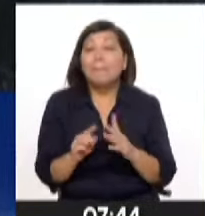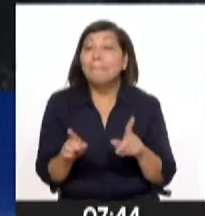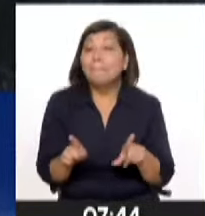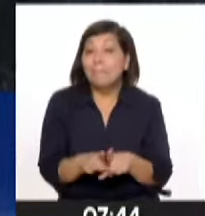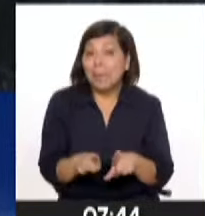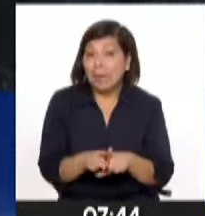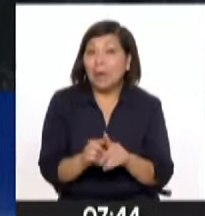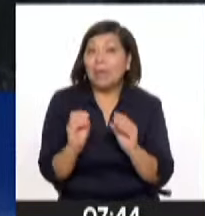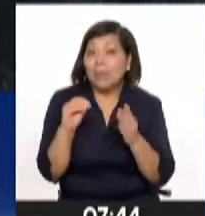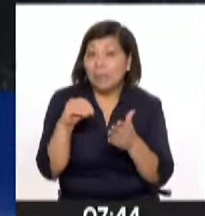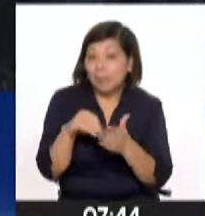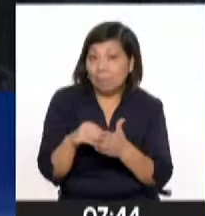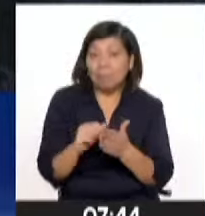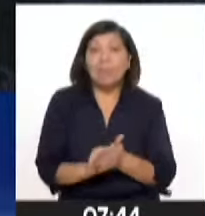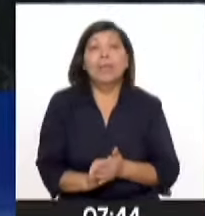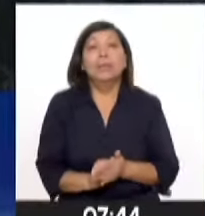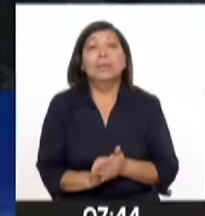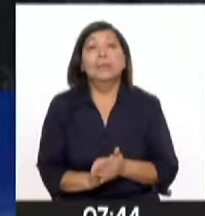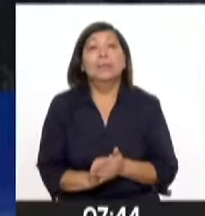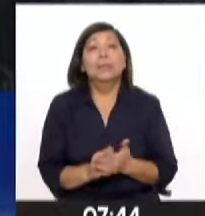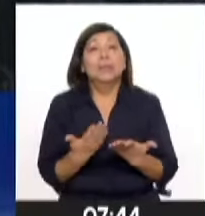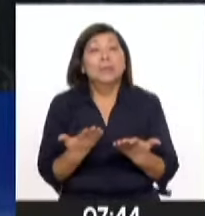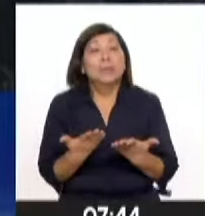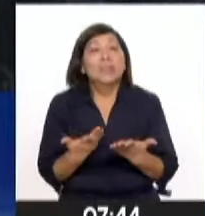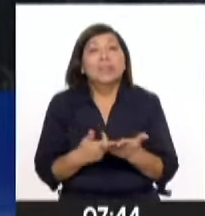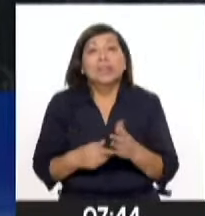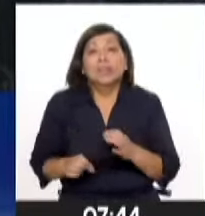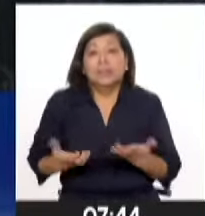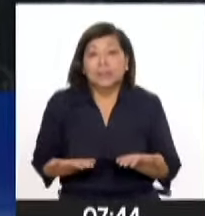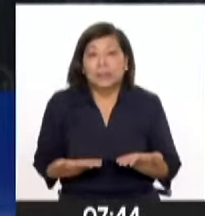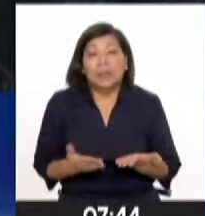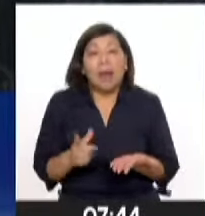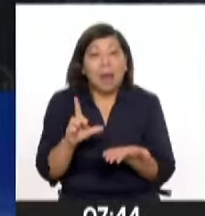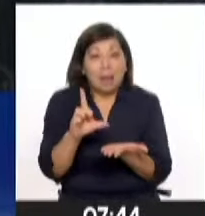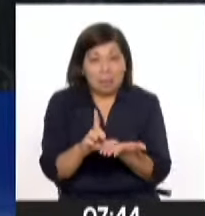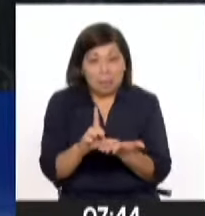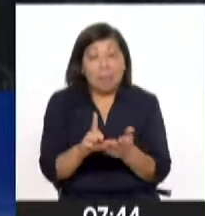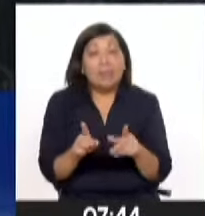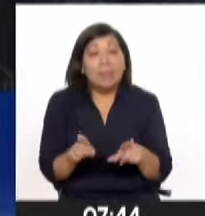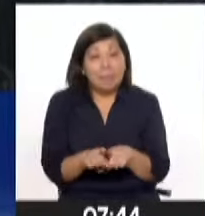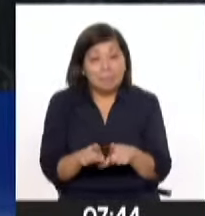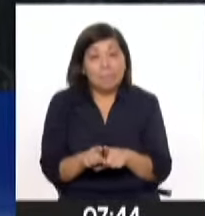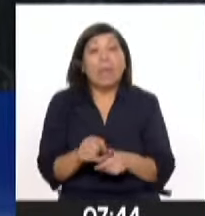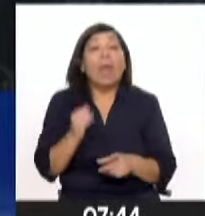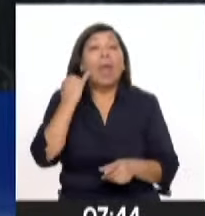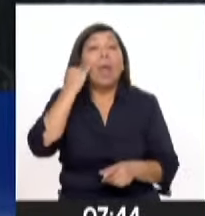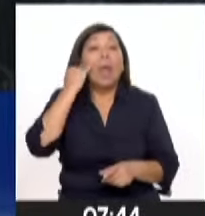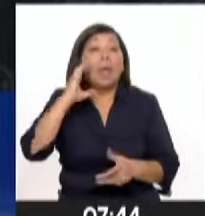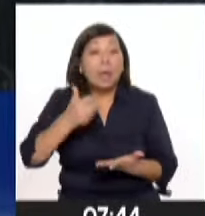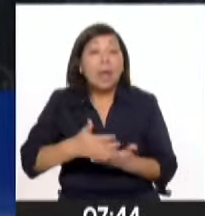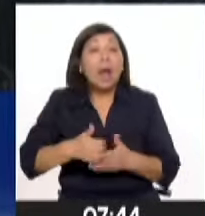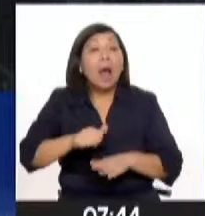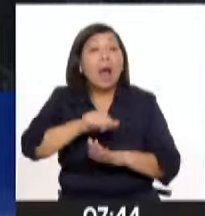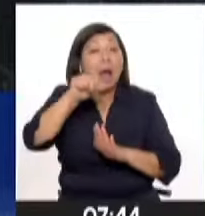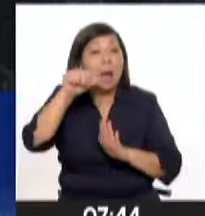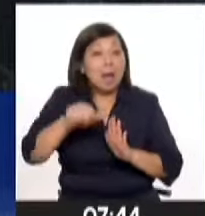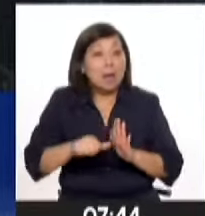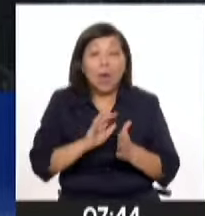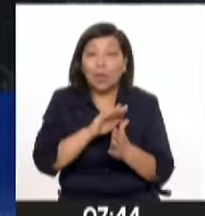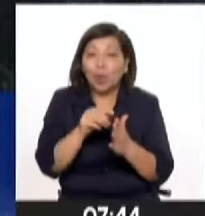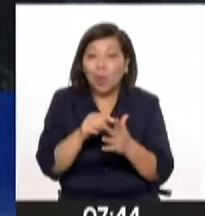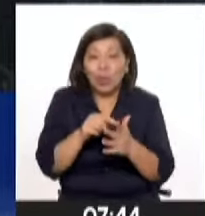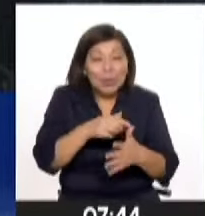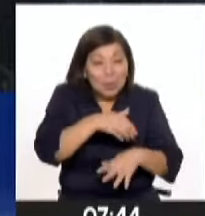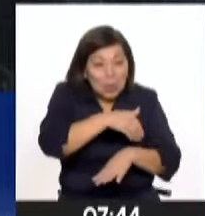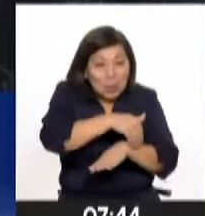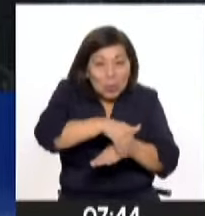también vamos a realizar acciones en Lima, ¿no? En Ica, en Ancash, porque es toda esa